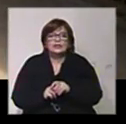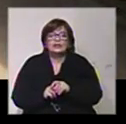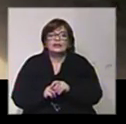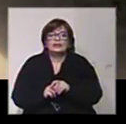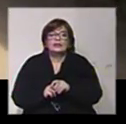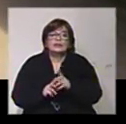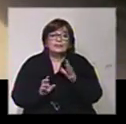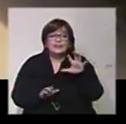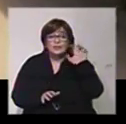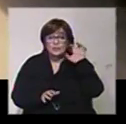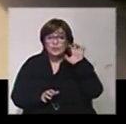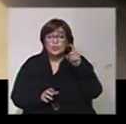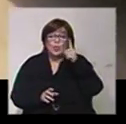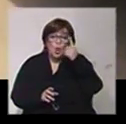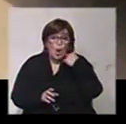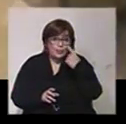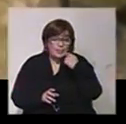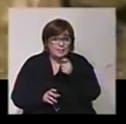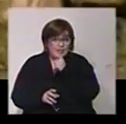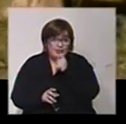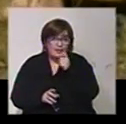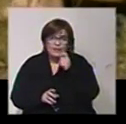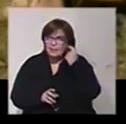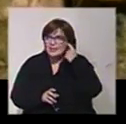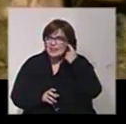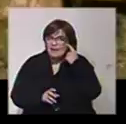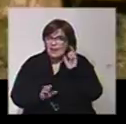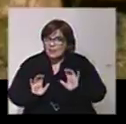yo recuerdo que había un periodista que era el que iba a ir